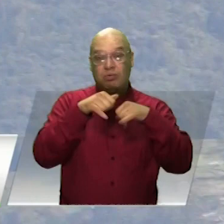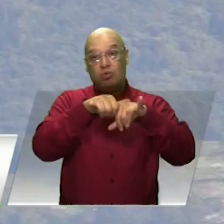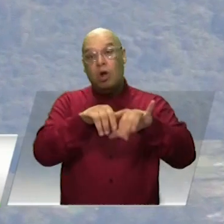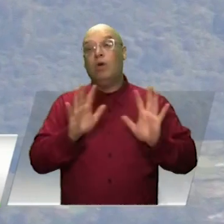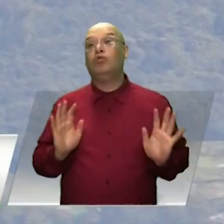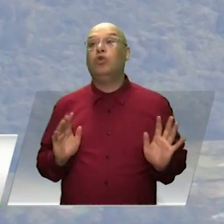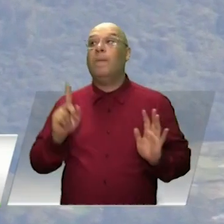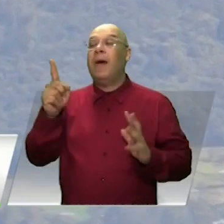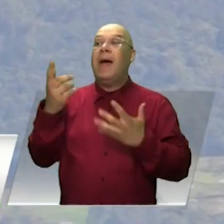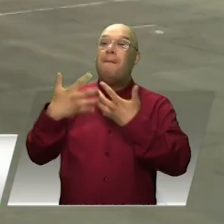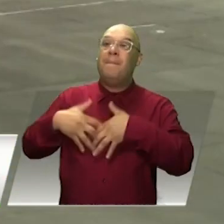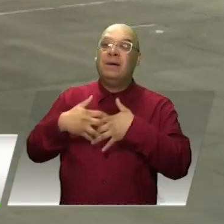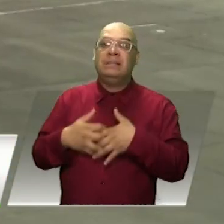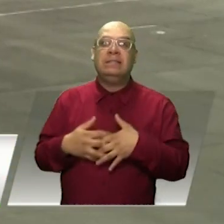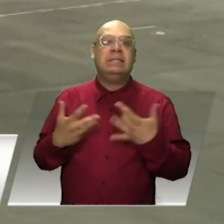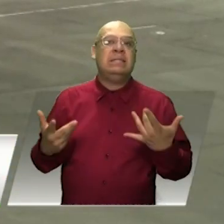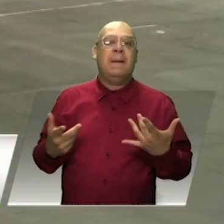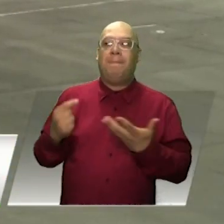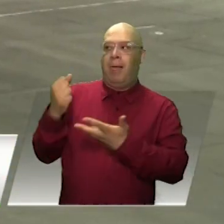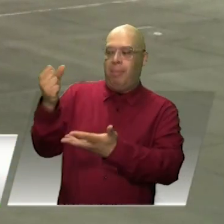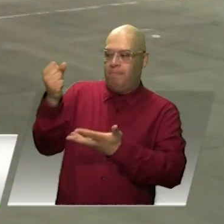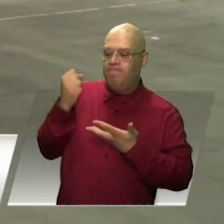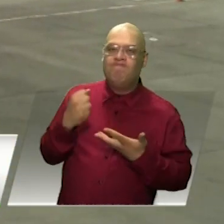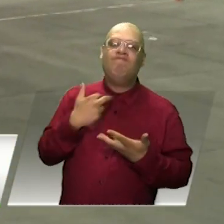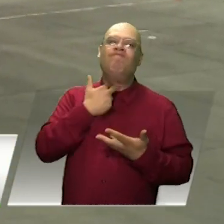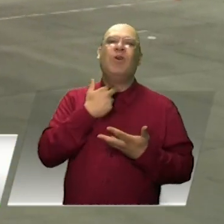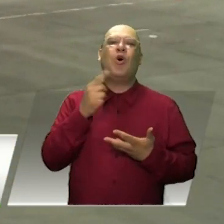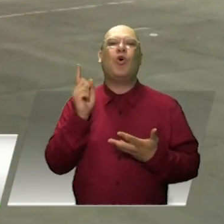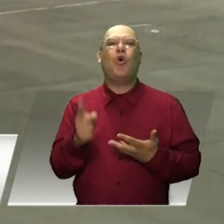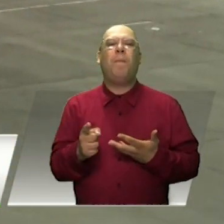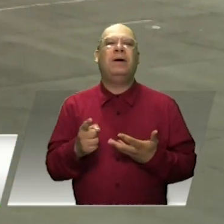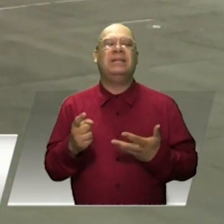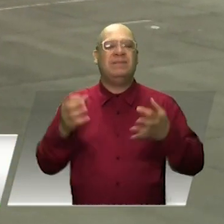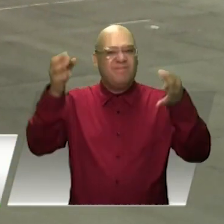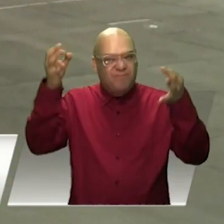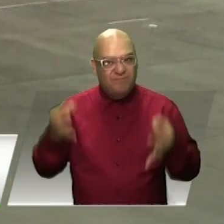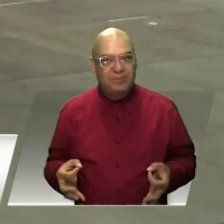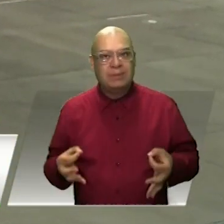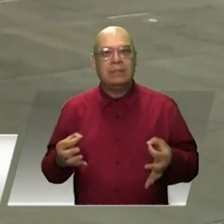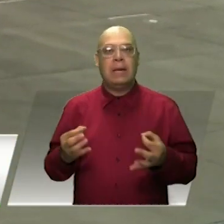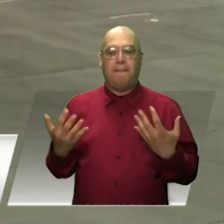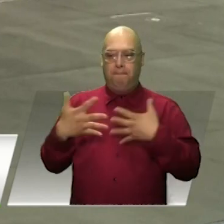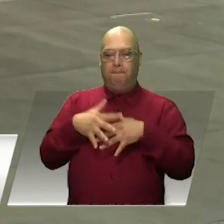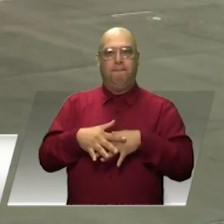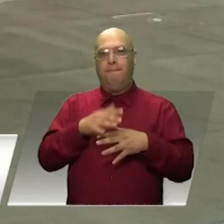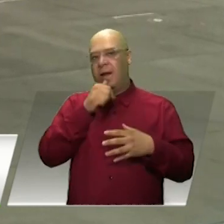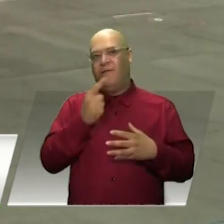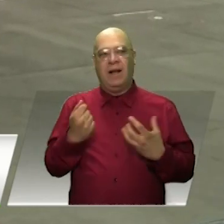empresa no ha podido acceder a recursos porque no se ha materializado la integración.